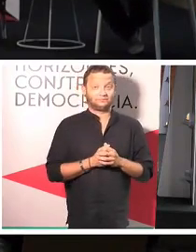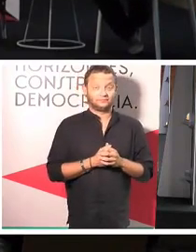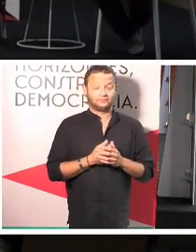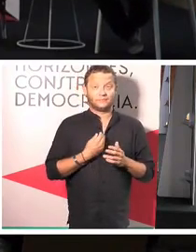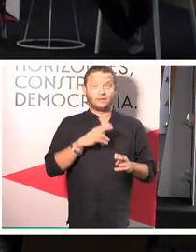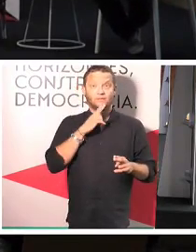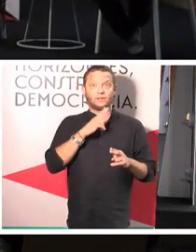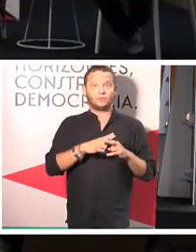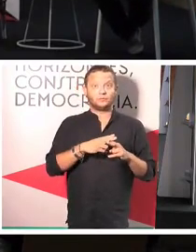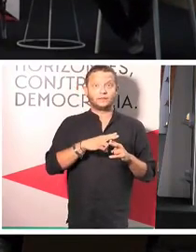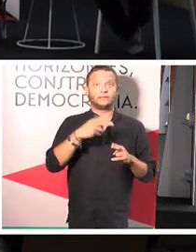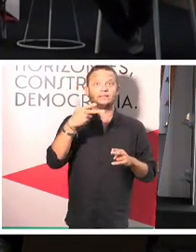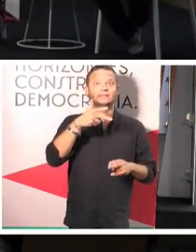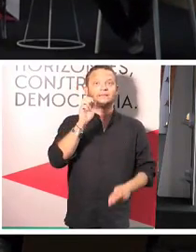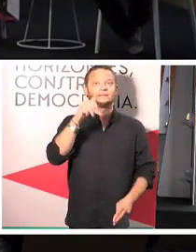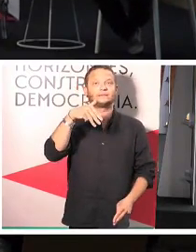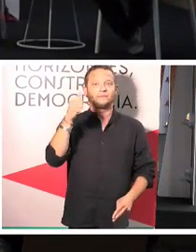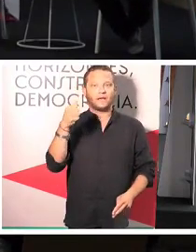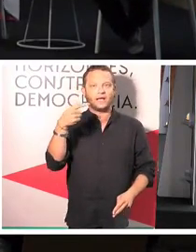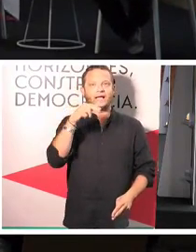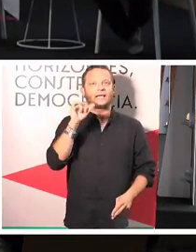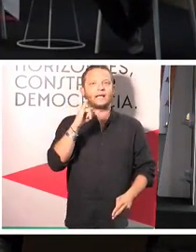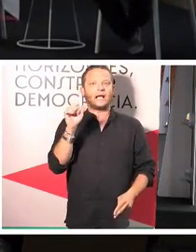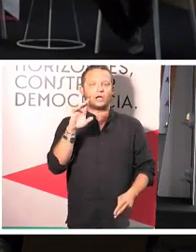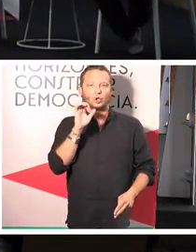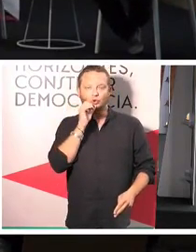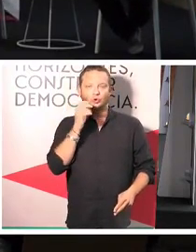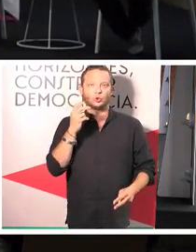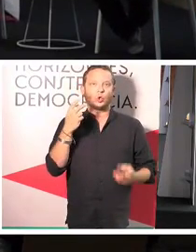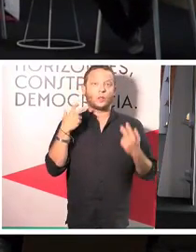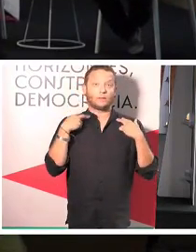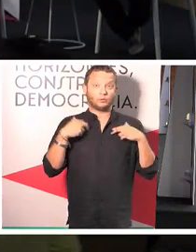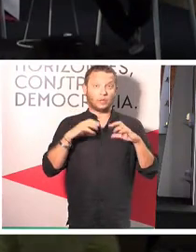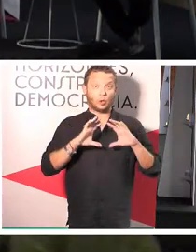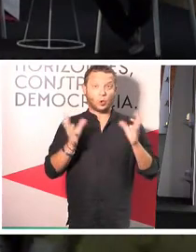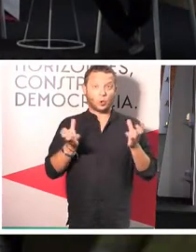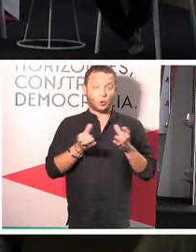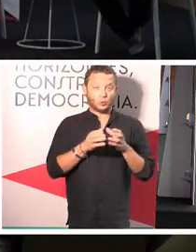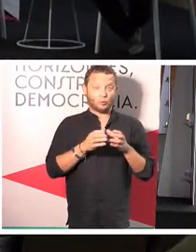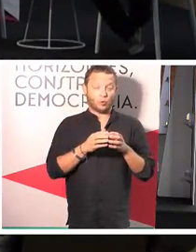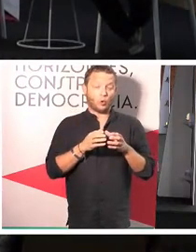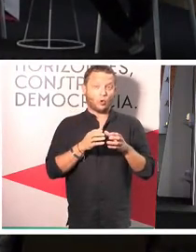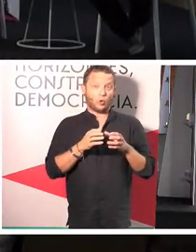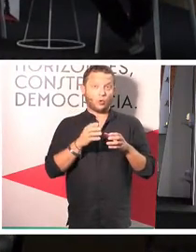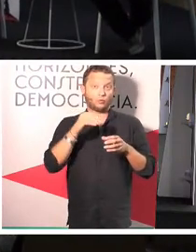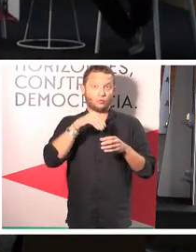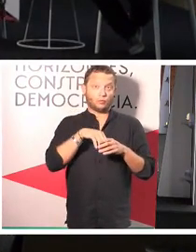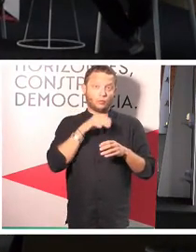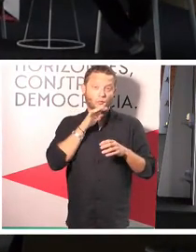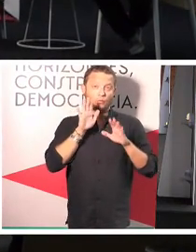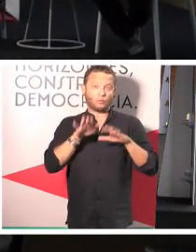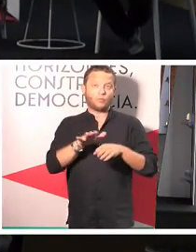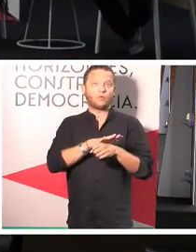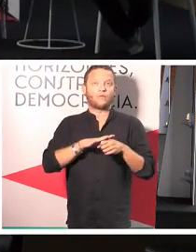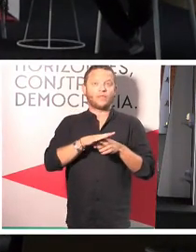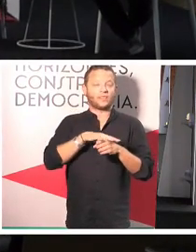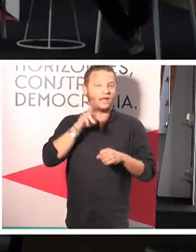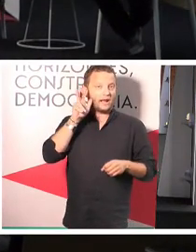Mi nombre es Chema Guijarro, soy diputado del Grupo Parlamentario Confederal por la provincia de